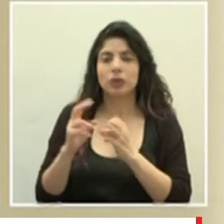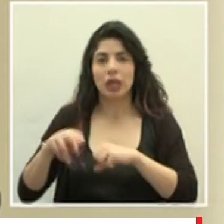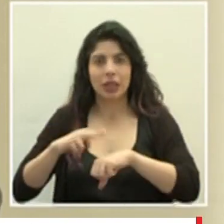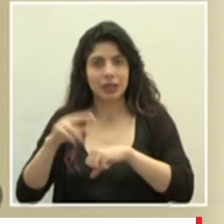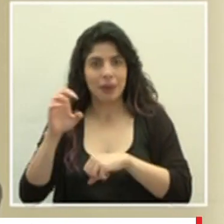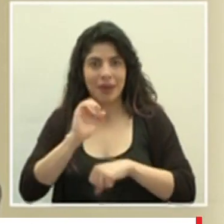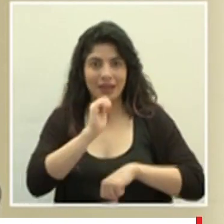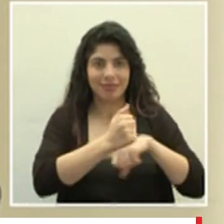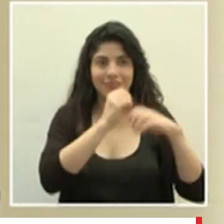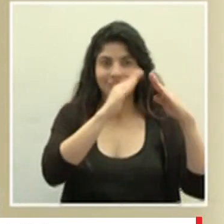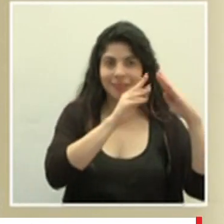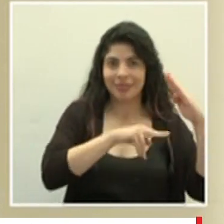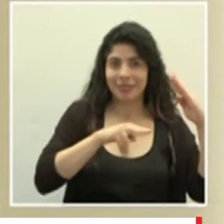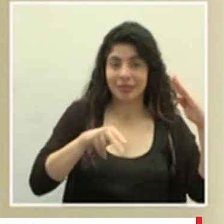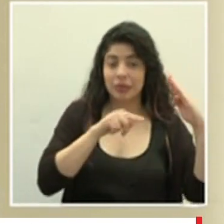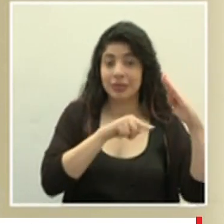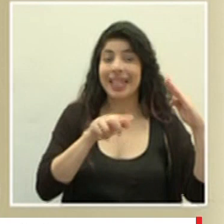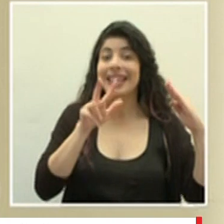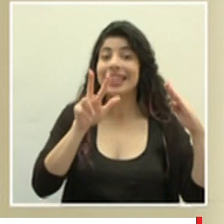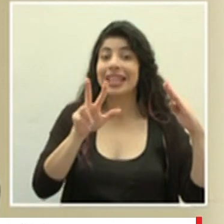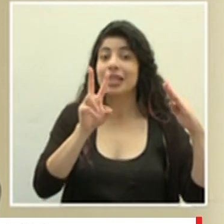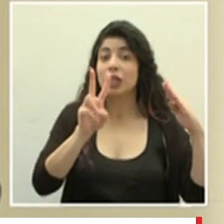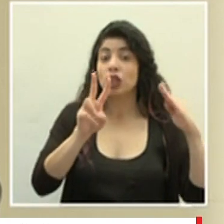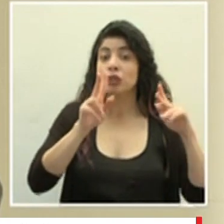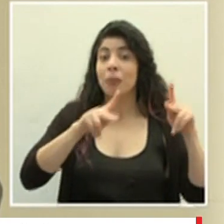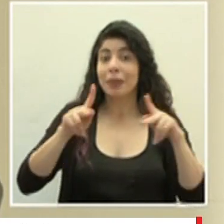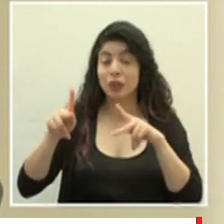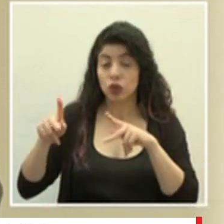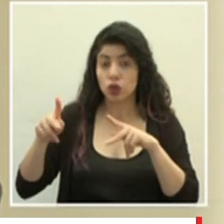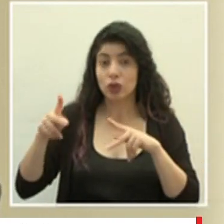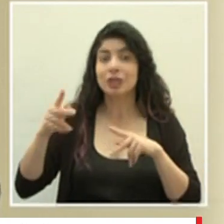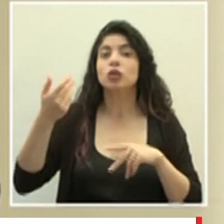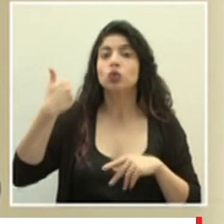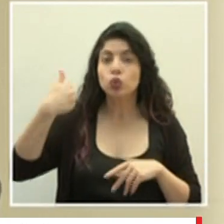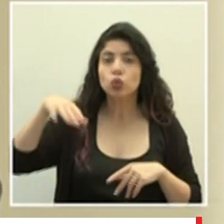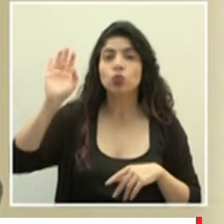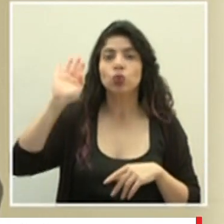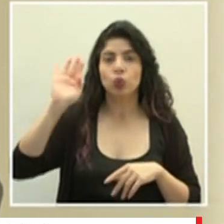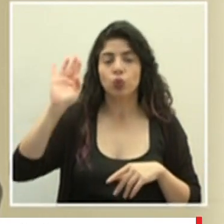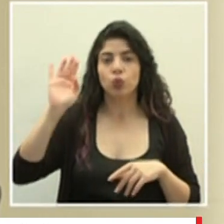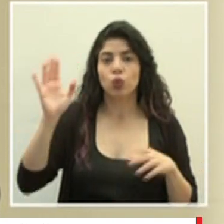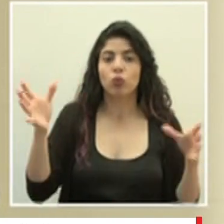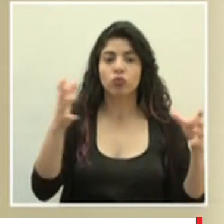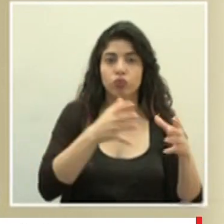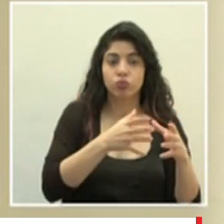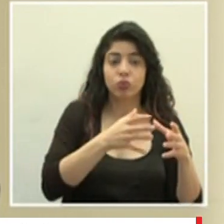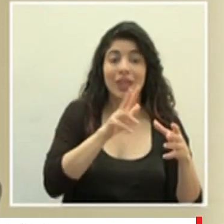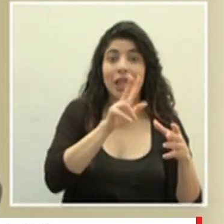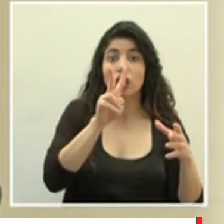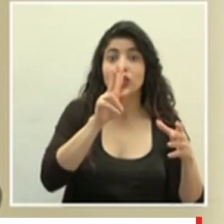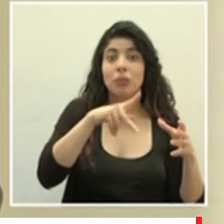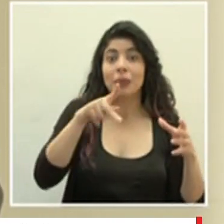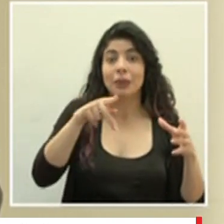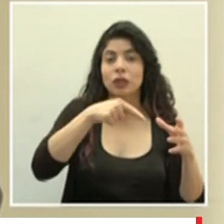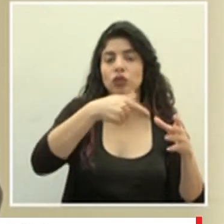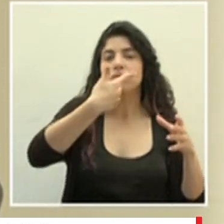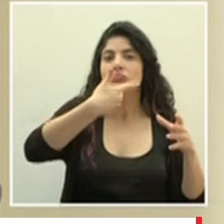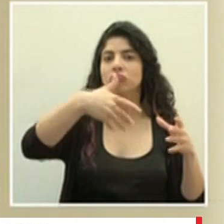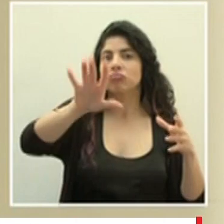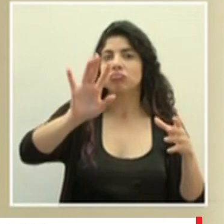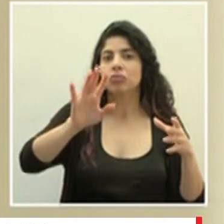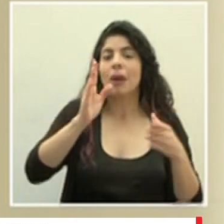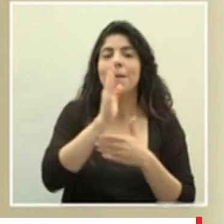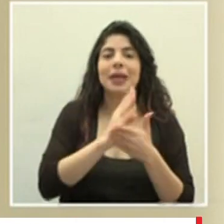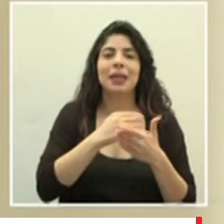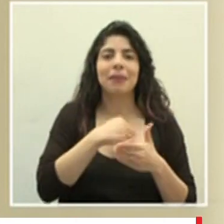de Emergencia. 32 personas fueron dadas de alta, por llamarlo así,